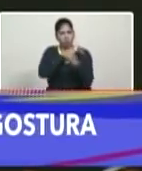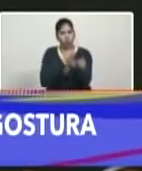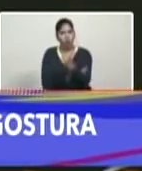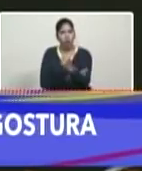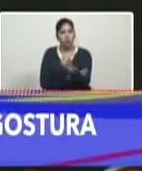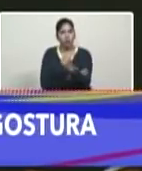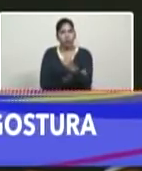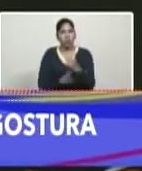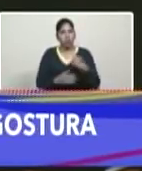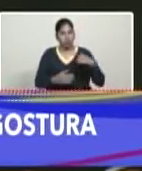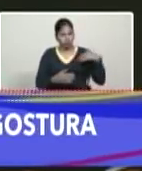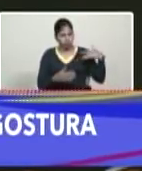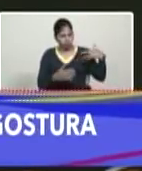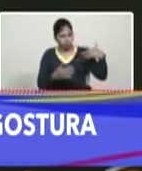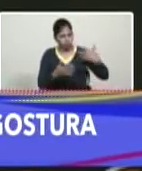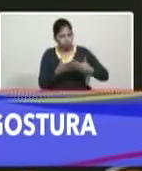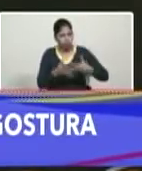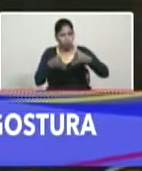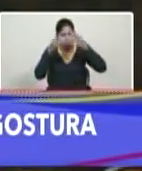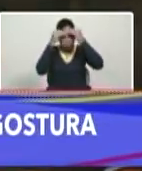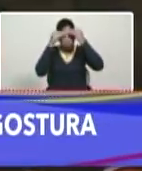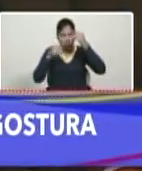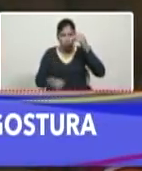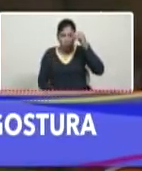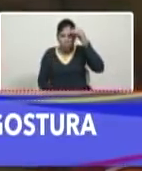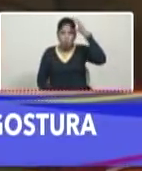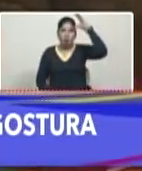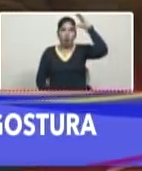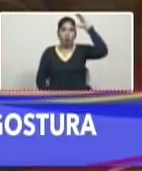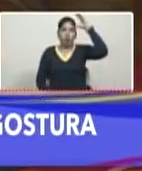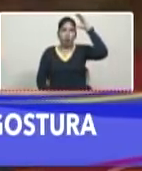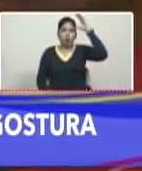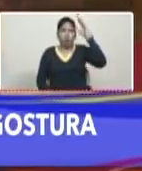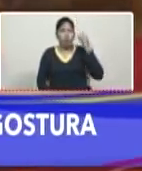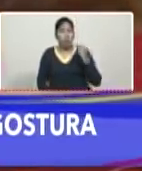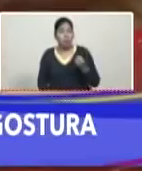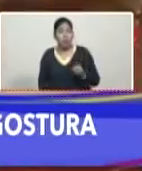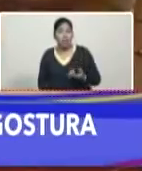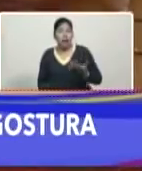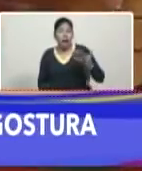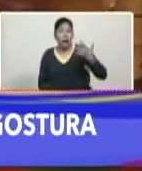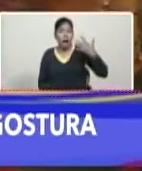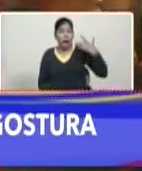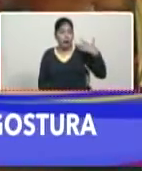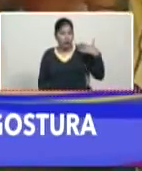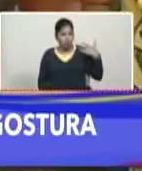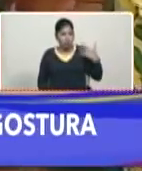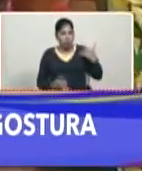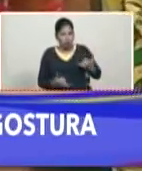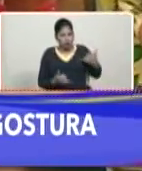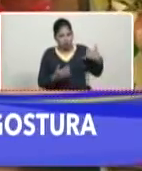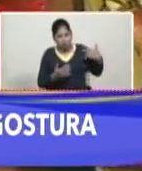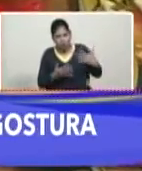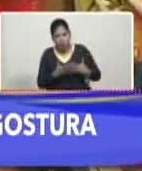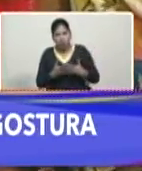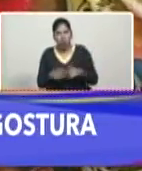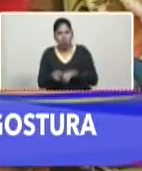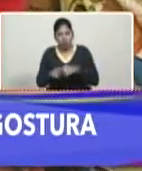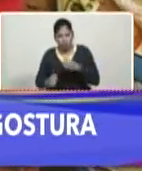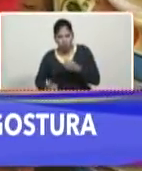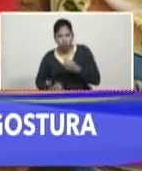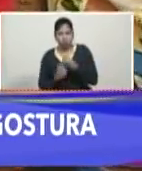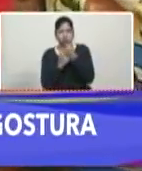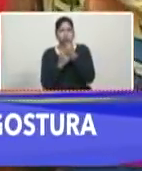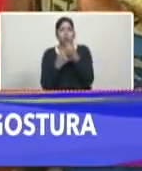suma, es una carga de fuerza que viene del pasado, se hace presente y nos empuja a construir el